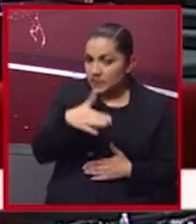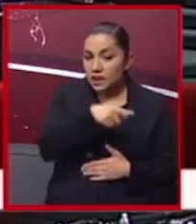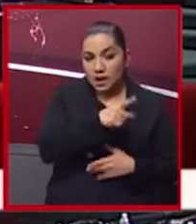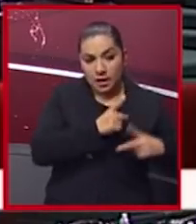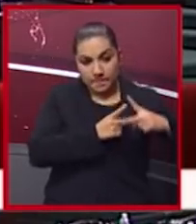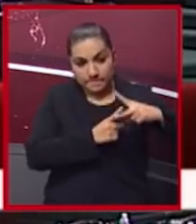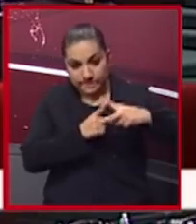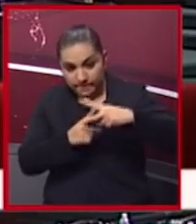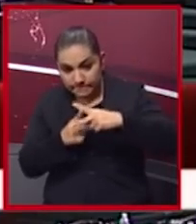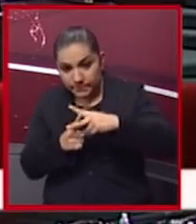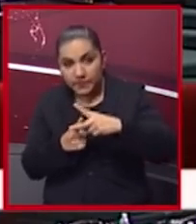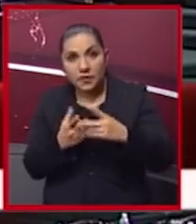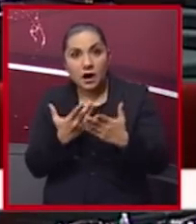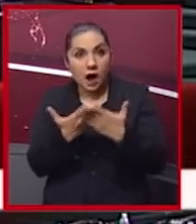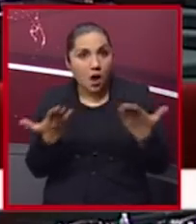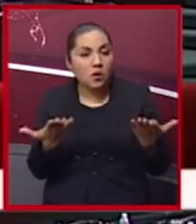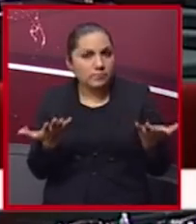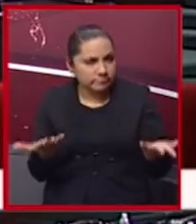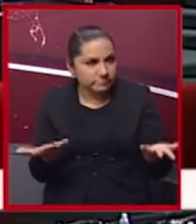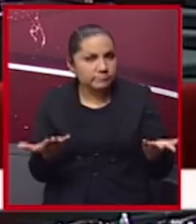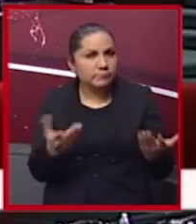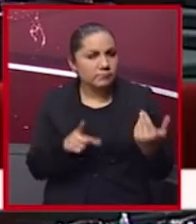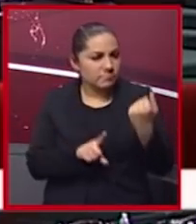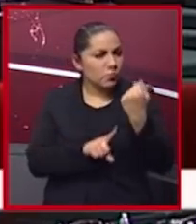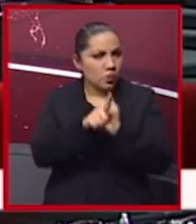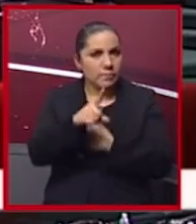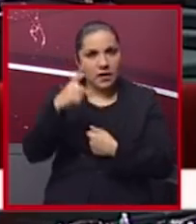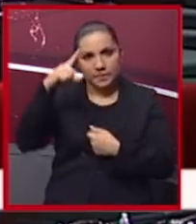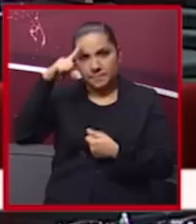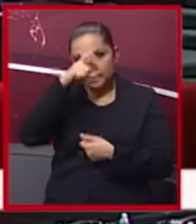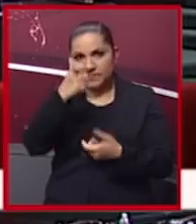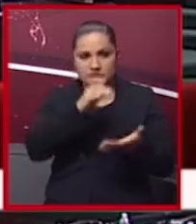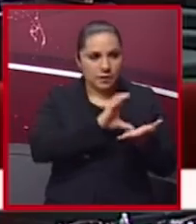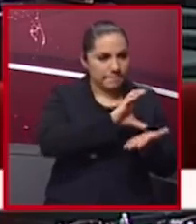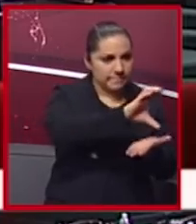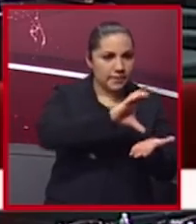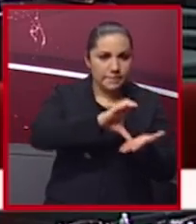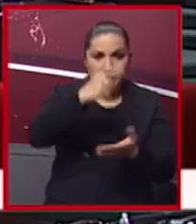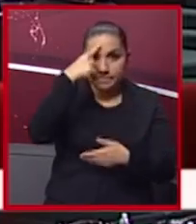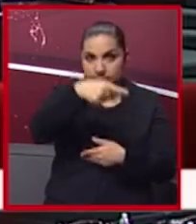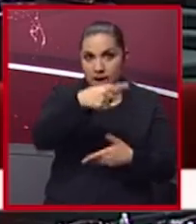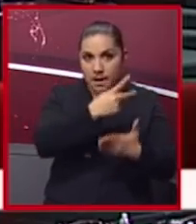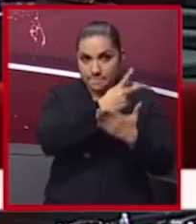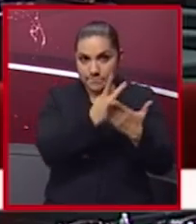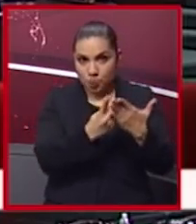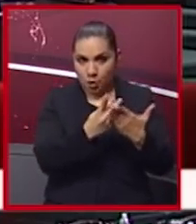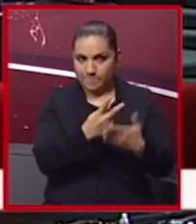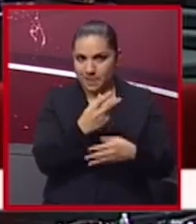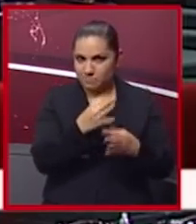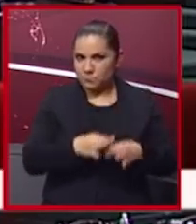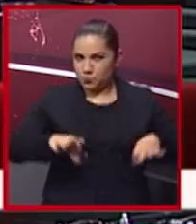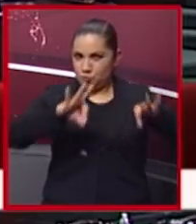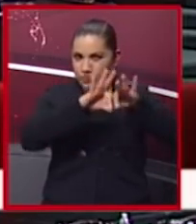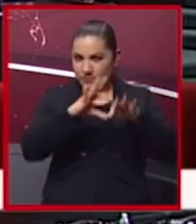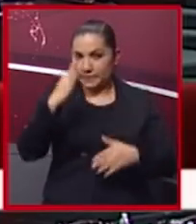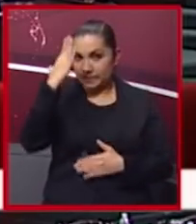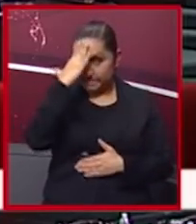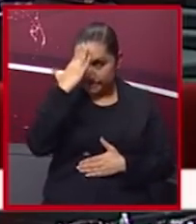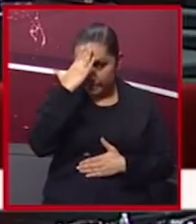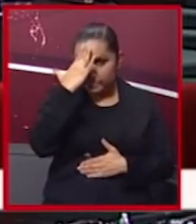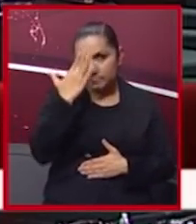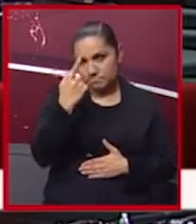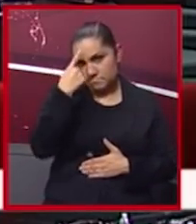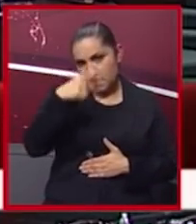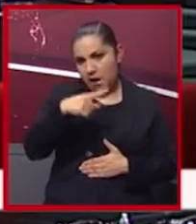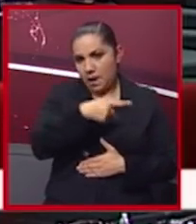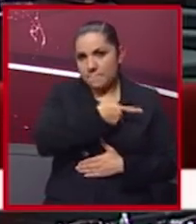imposibilidad de asignar recursos suficientes a los programas sociales prioritarios para reducir la pobreza